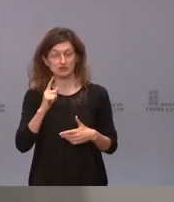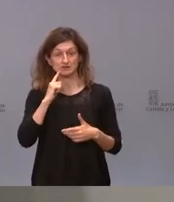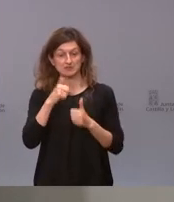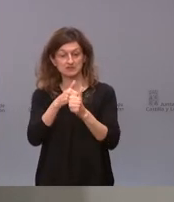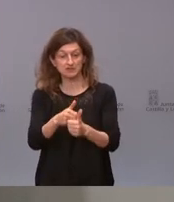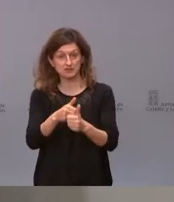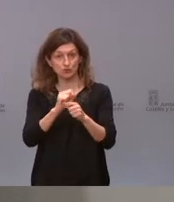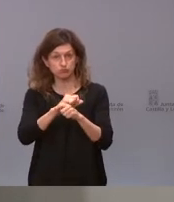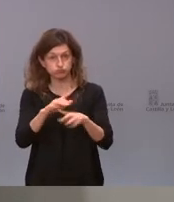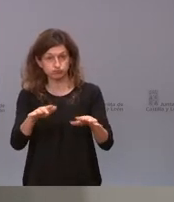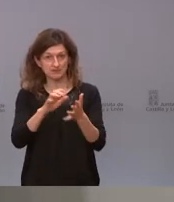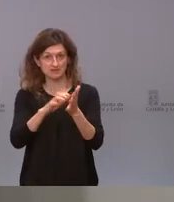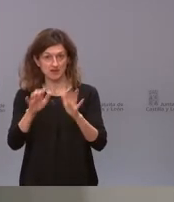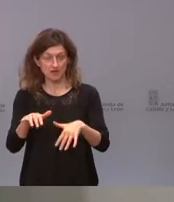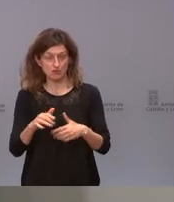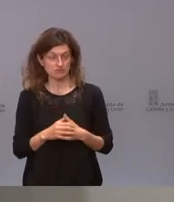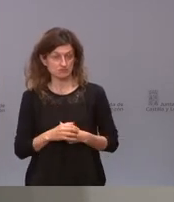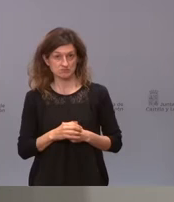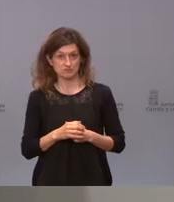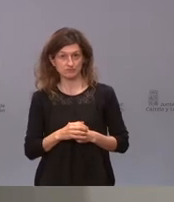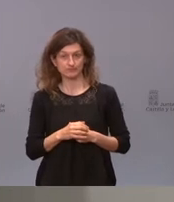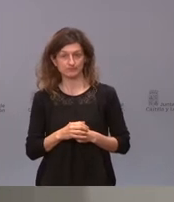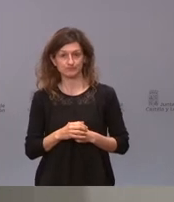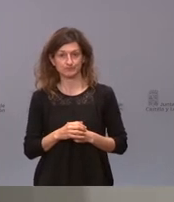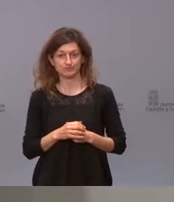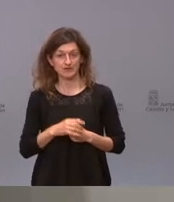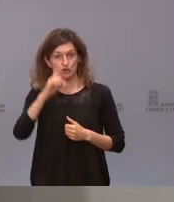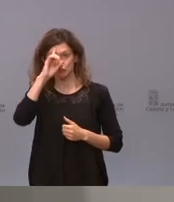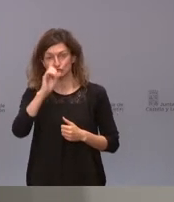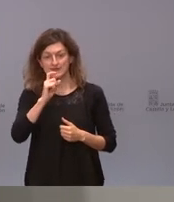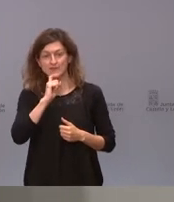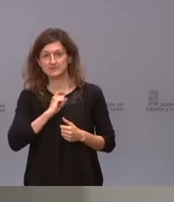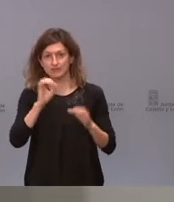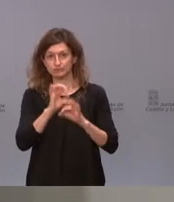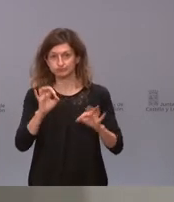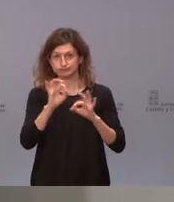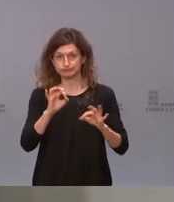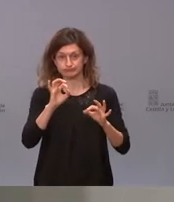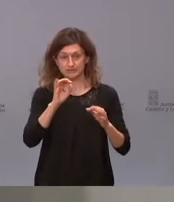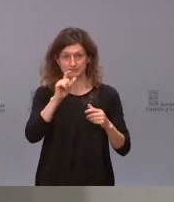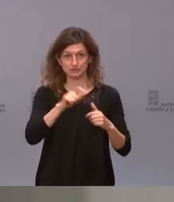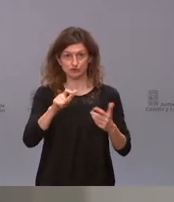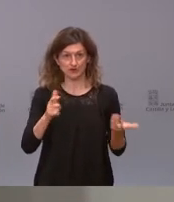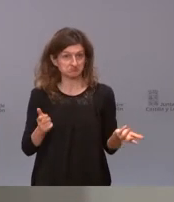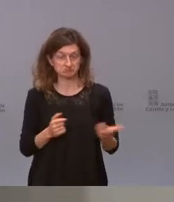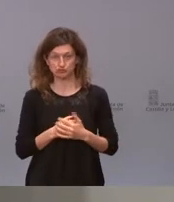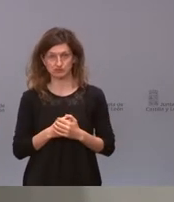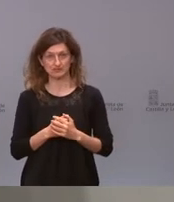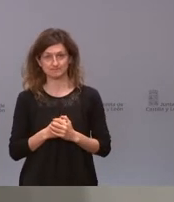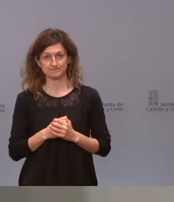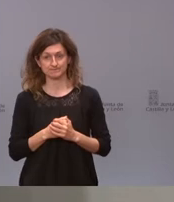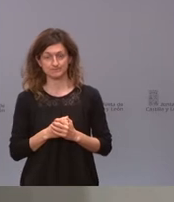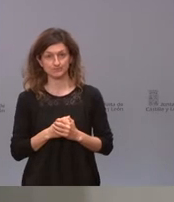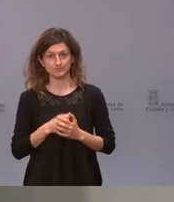de castilla y león es decir no se nos ha comunicado que nadie estuviera en ese curso porque